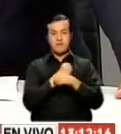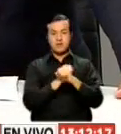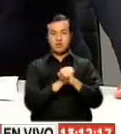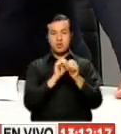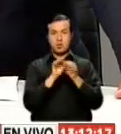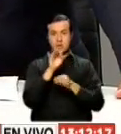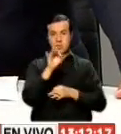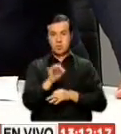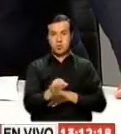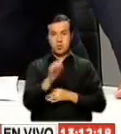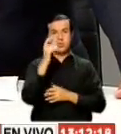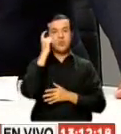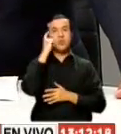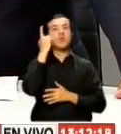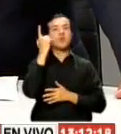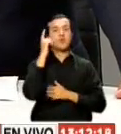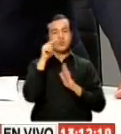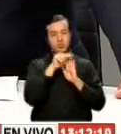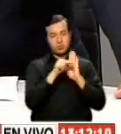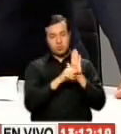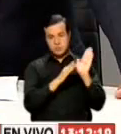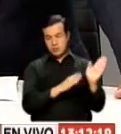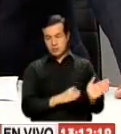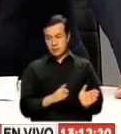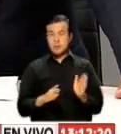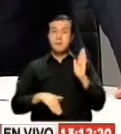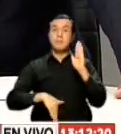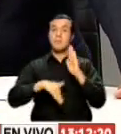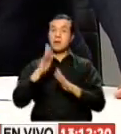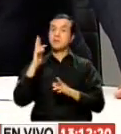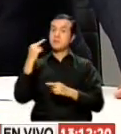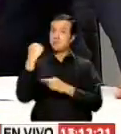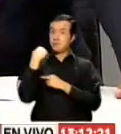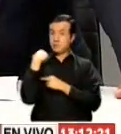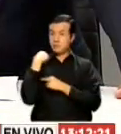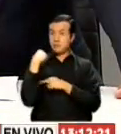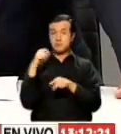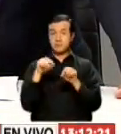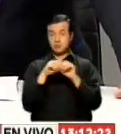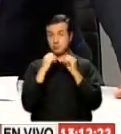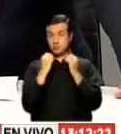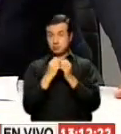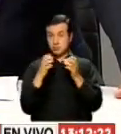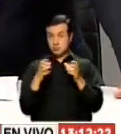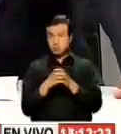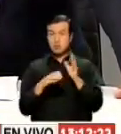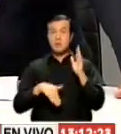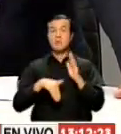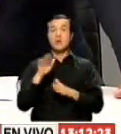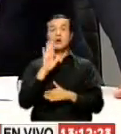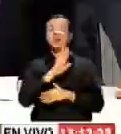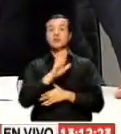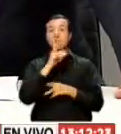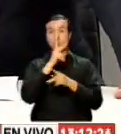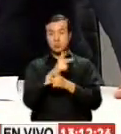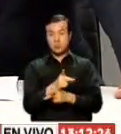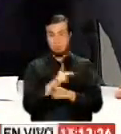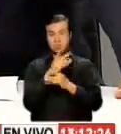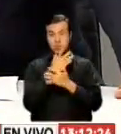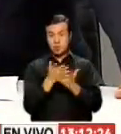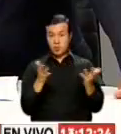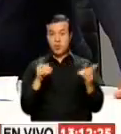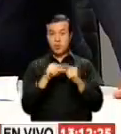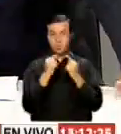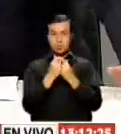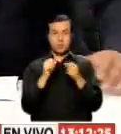Pueblo. Consideran que la normativa debe otorgar más atribuciones a este organismo y ampliar su marco de protección a sectores